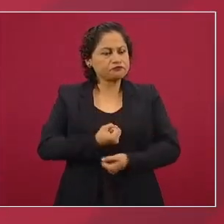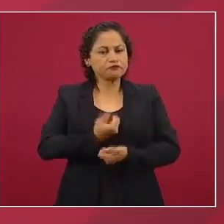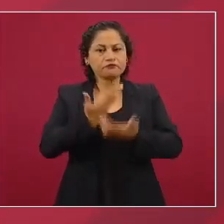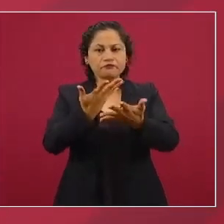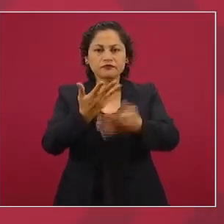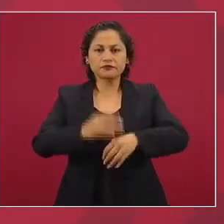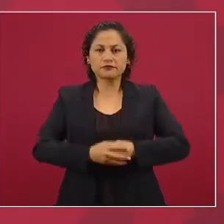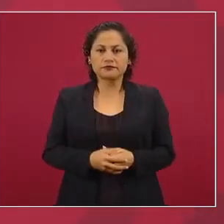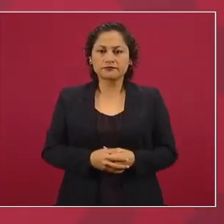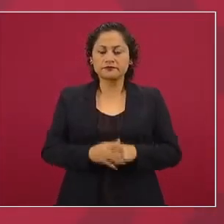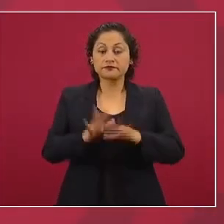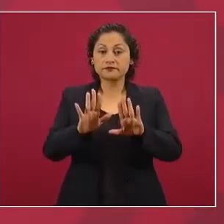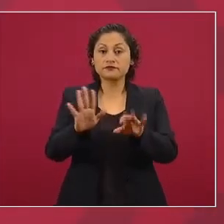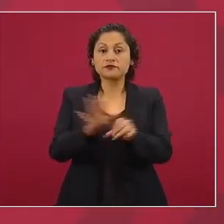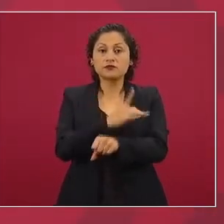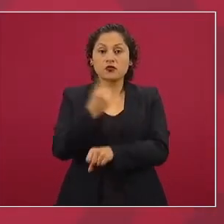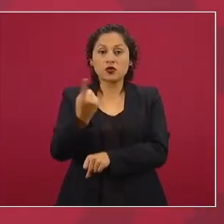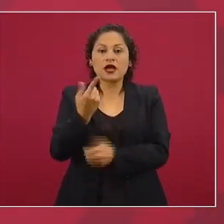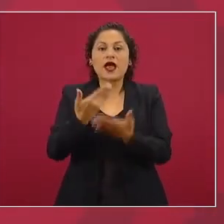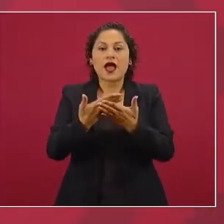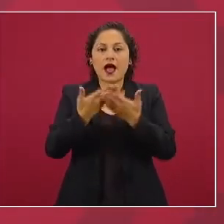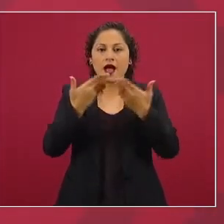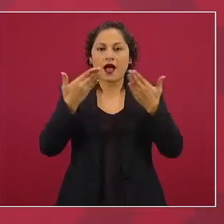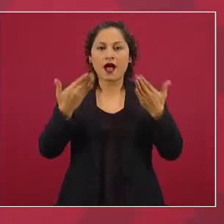Cada ciudadano es un medio de comunicación.